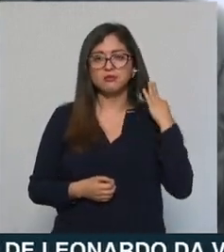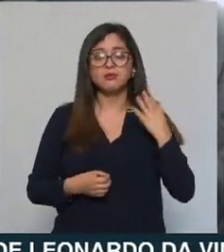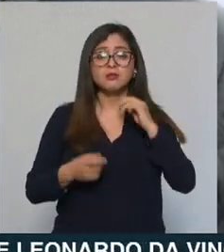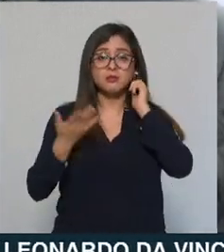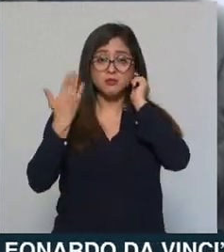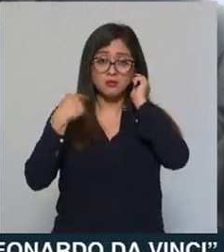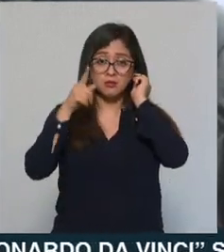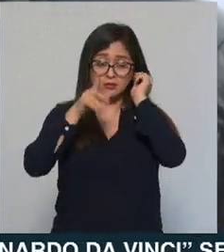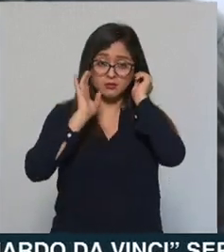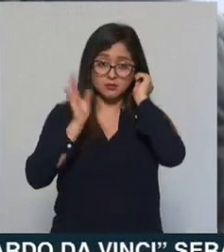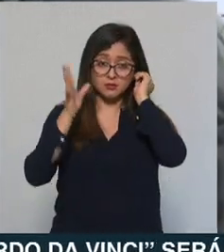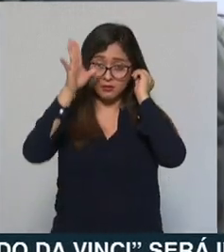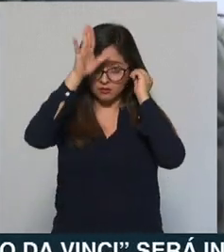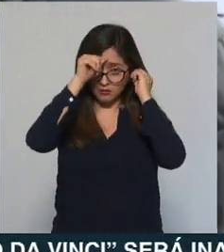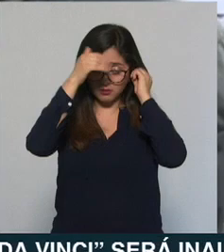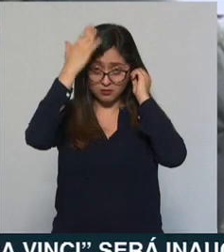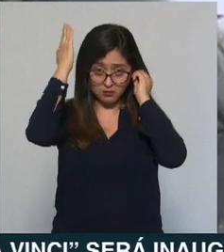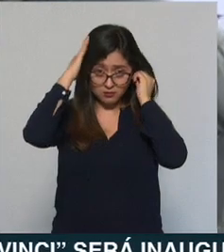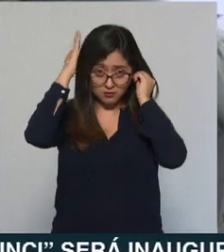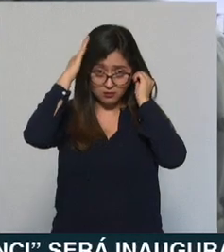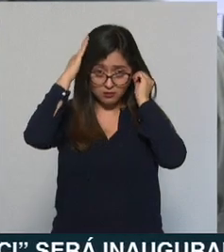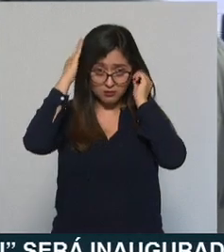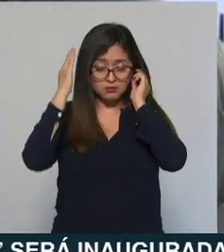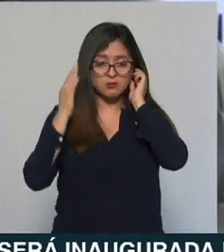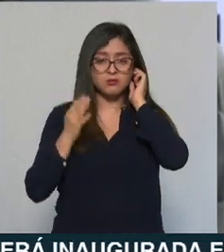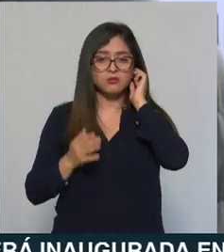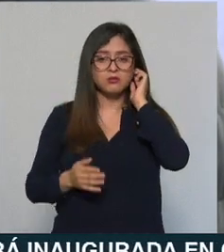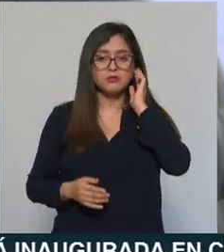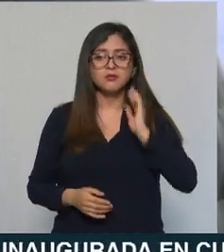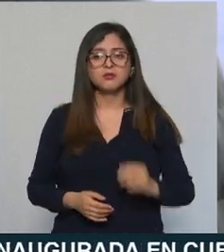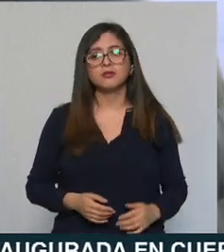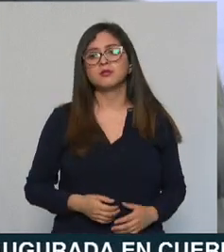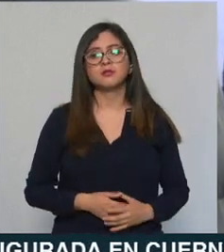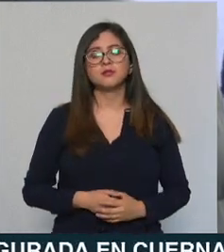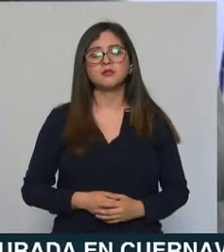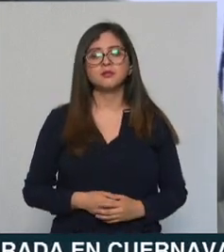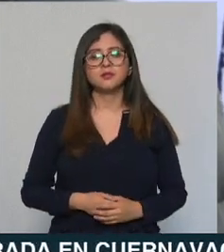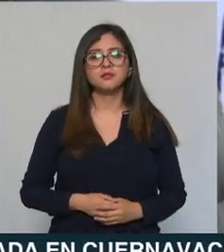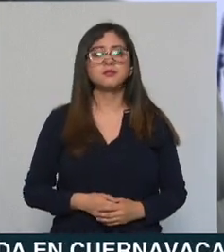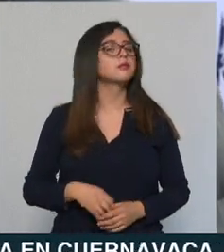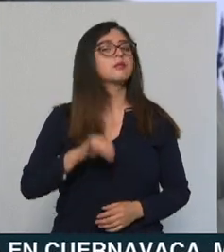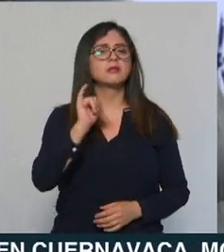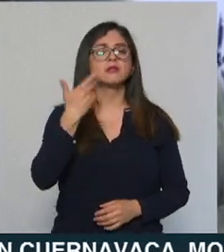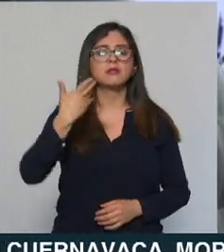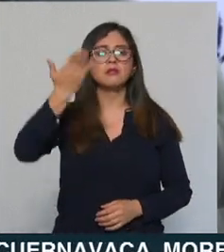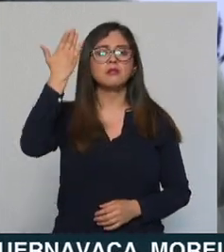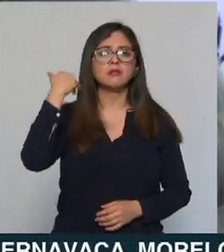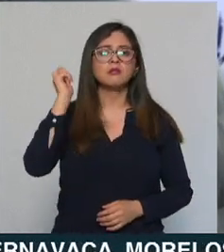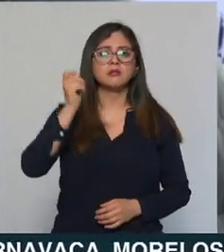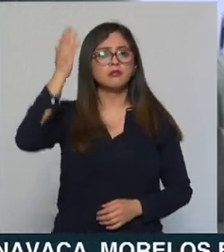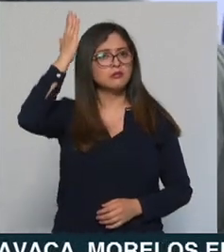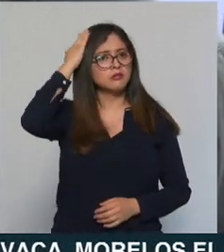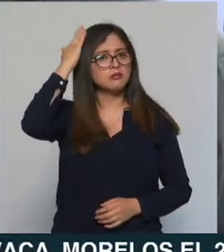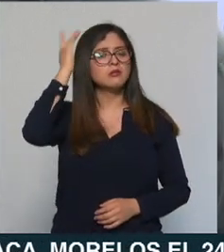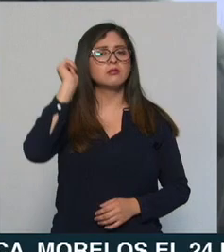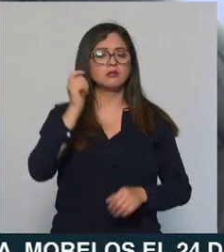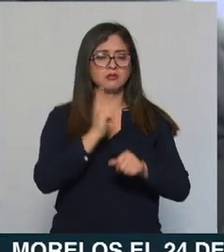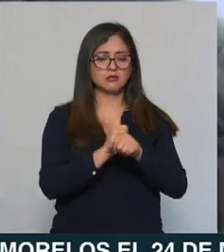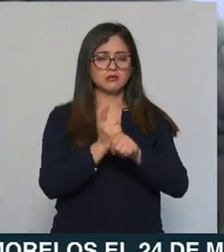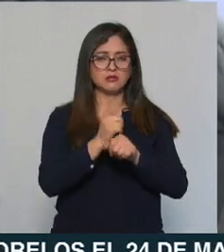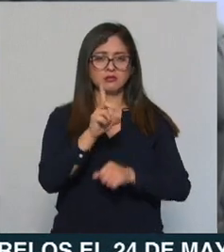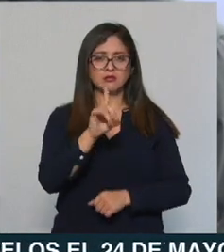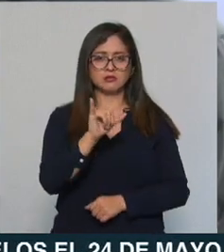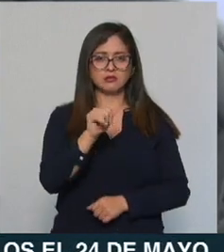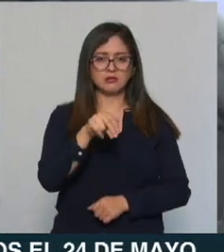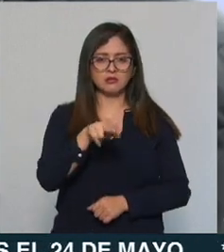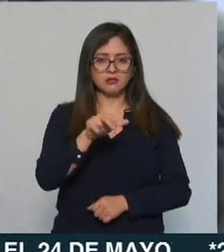autoridades. ¿Qué respuesta han tenido? Nosotros hemos tenido una atención especial por parte de la licenciada Ileana Villalobos,